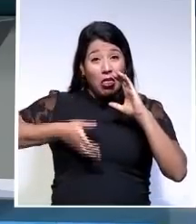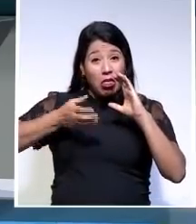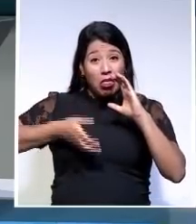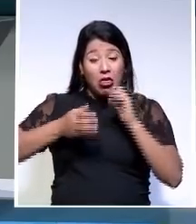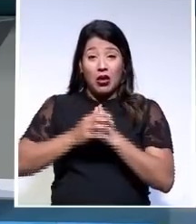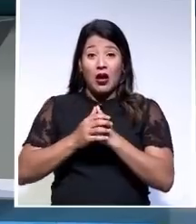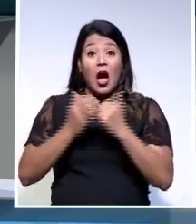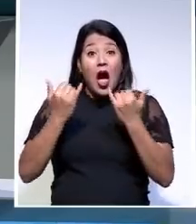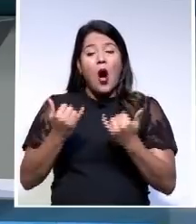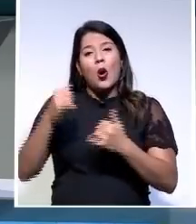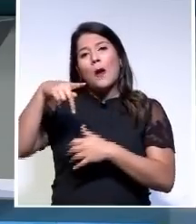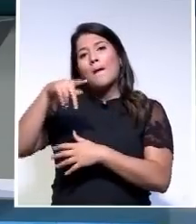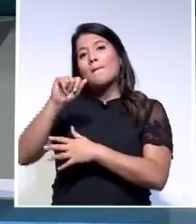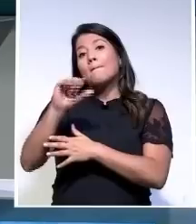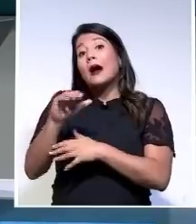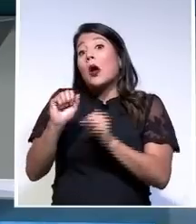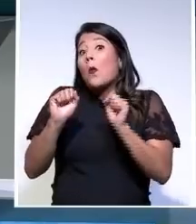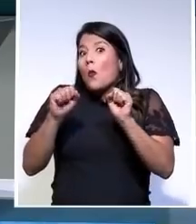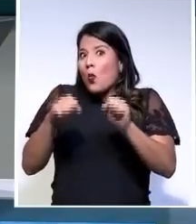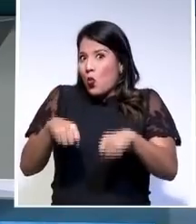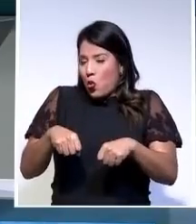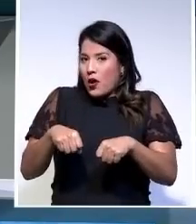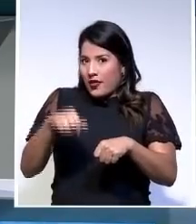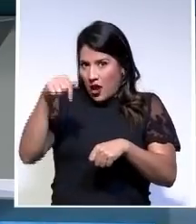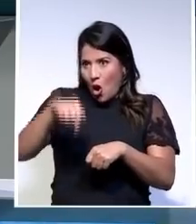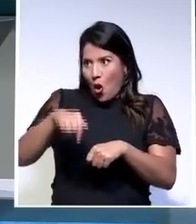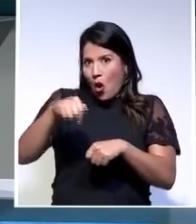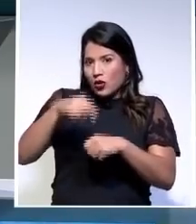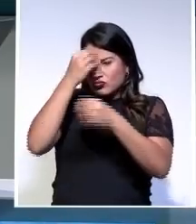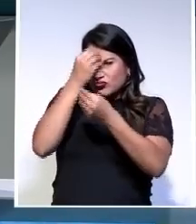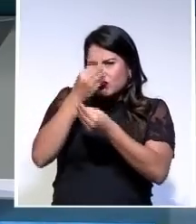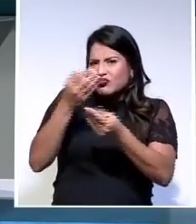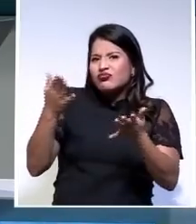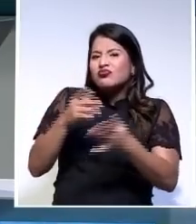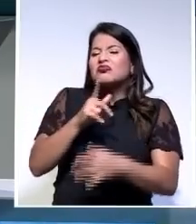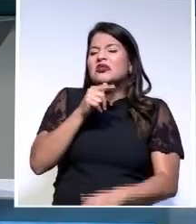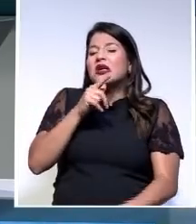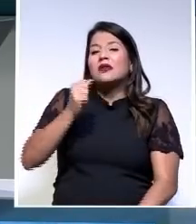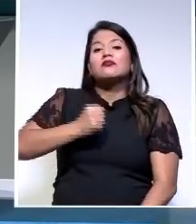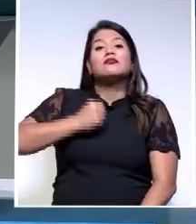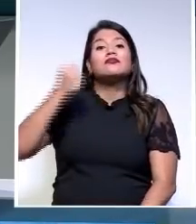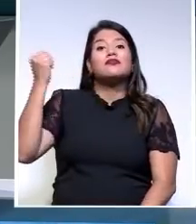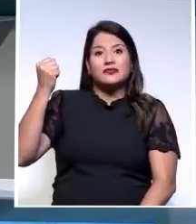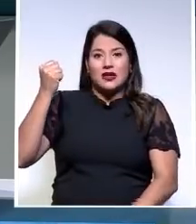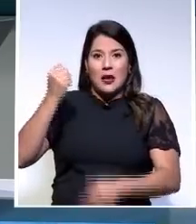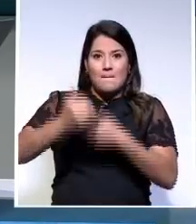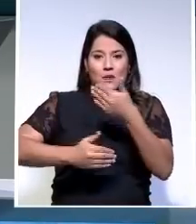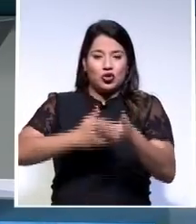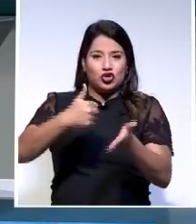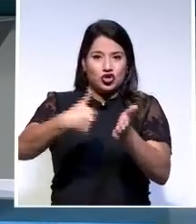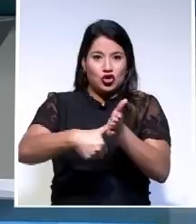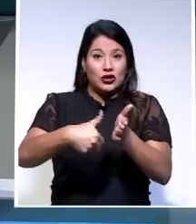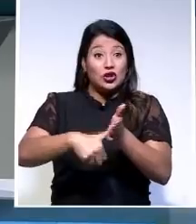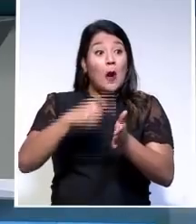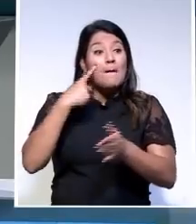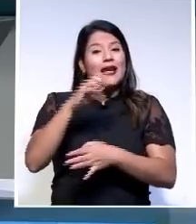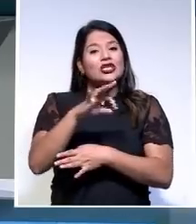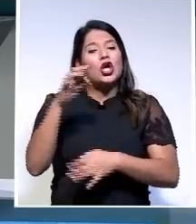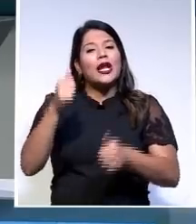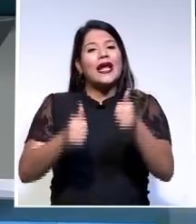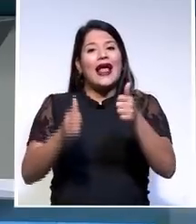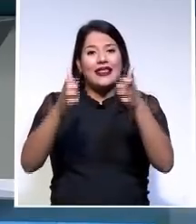Acción Ciudadana podría presentar en unos minutos al ganador o ganadora de su convención interna, cuyo